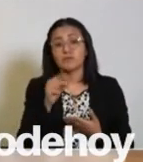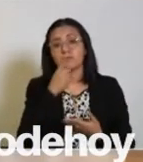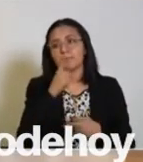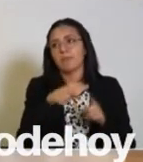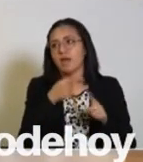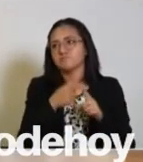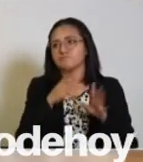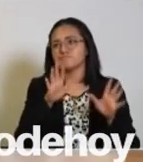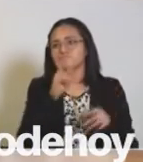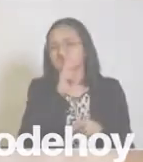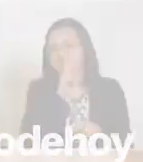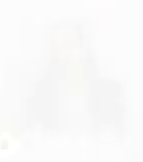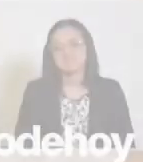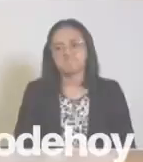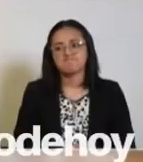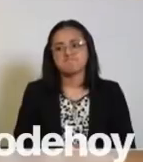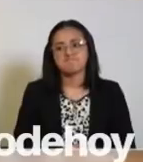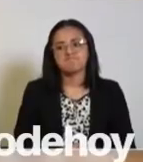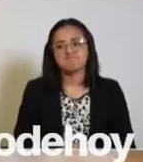más cosas